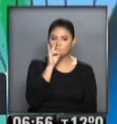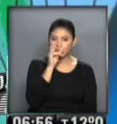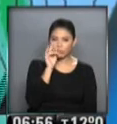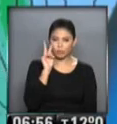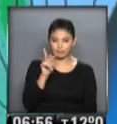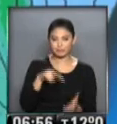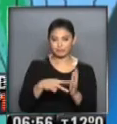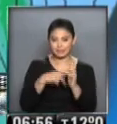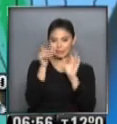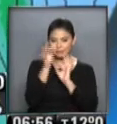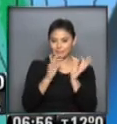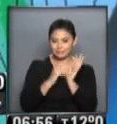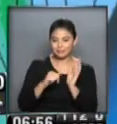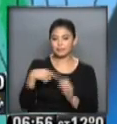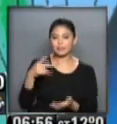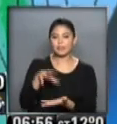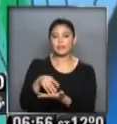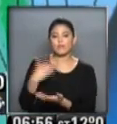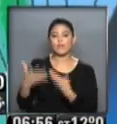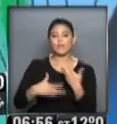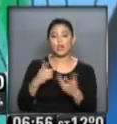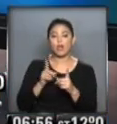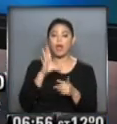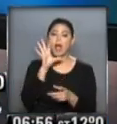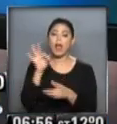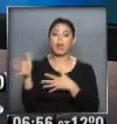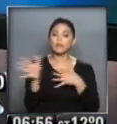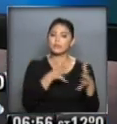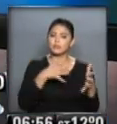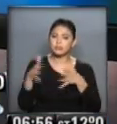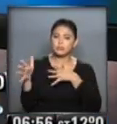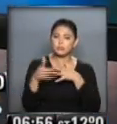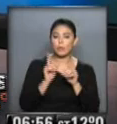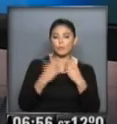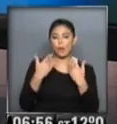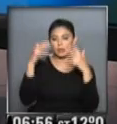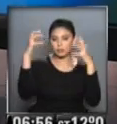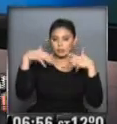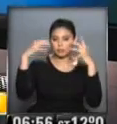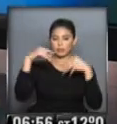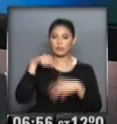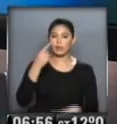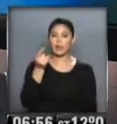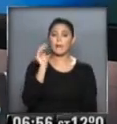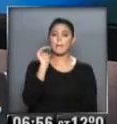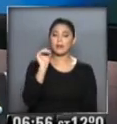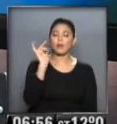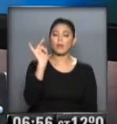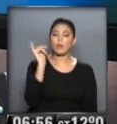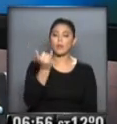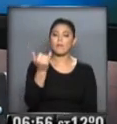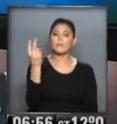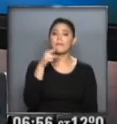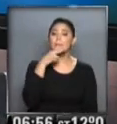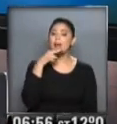intenso. Tierra del Fuego, algunas precipitaciones y viento sudoeste. Miércoles, jueves, viernes,